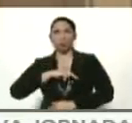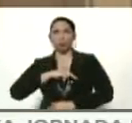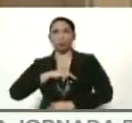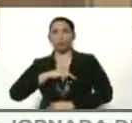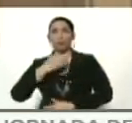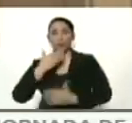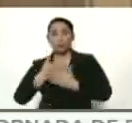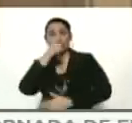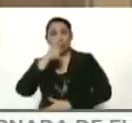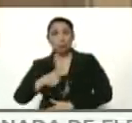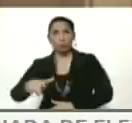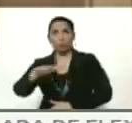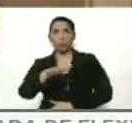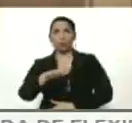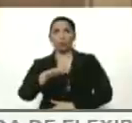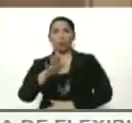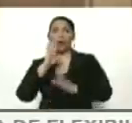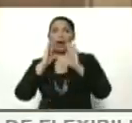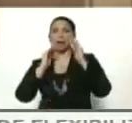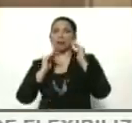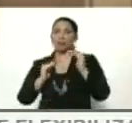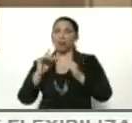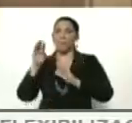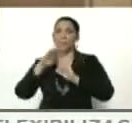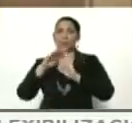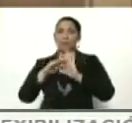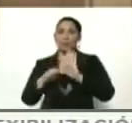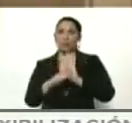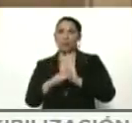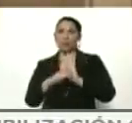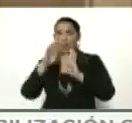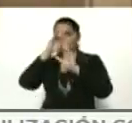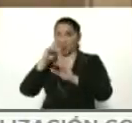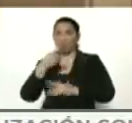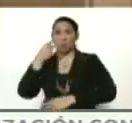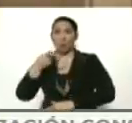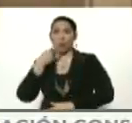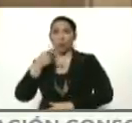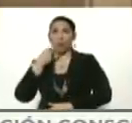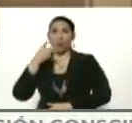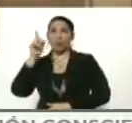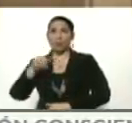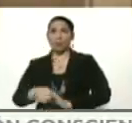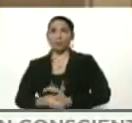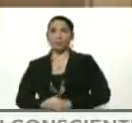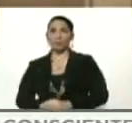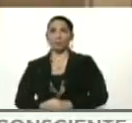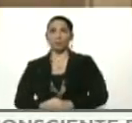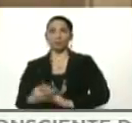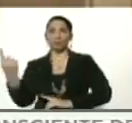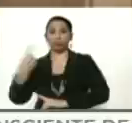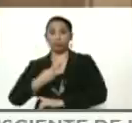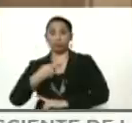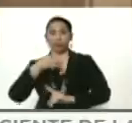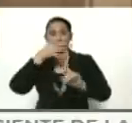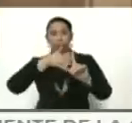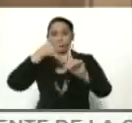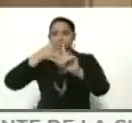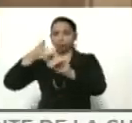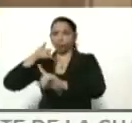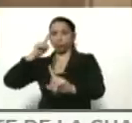nuestra población, en atención a las medidas, a las políticas, a las indicaciones que se han dictado en el